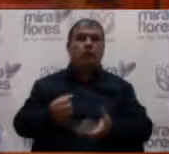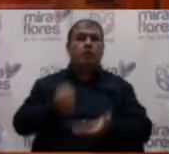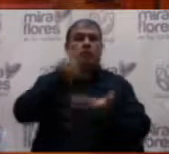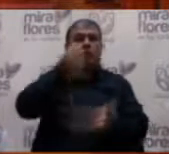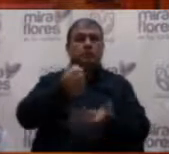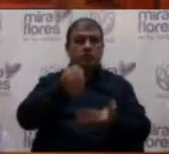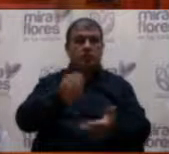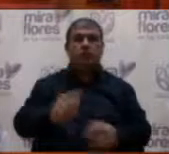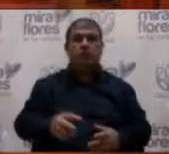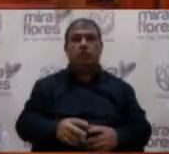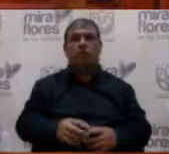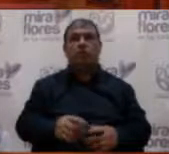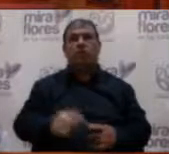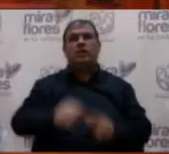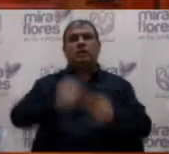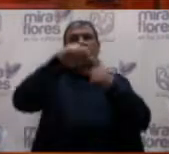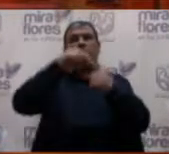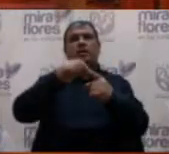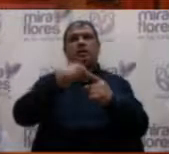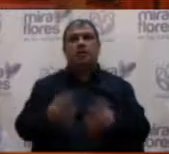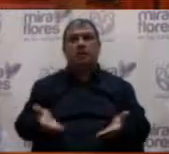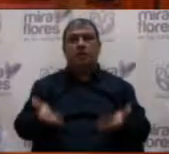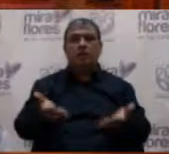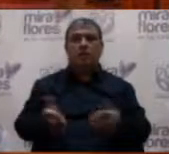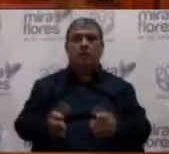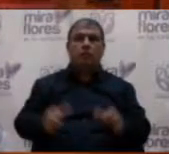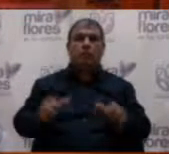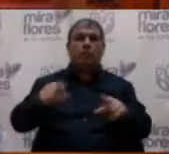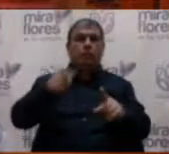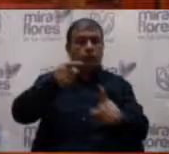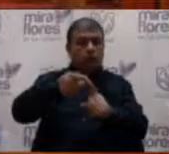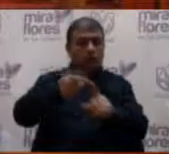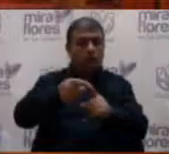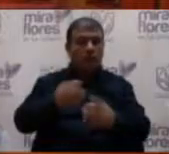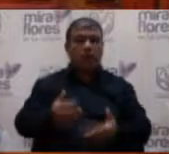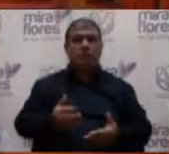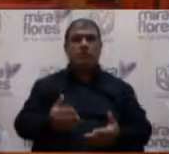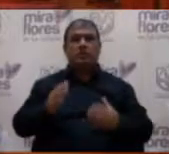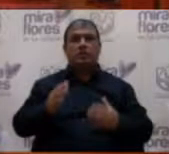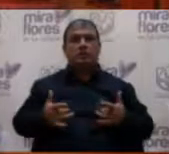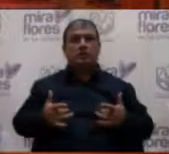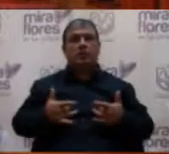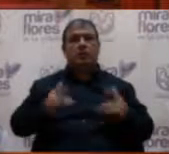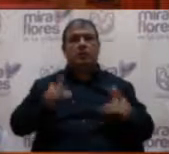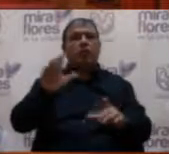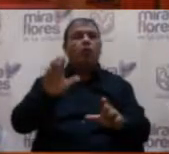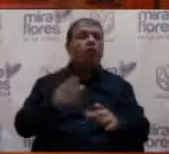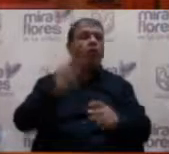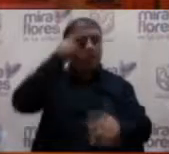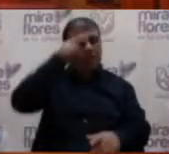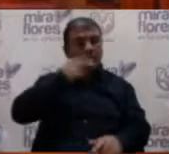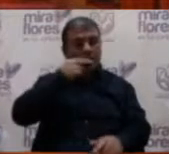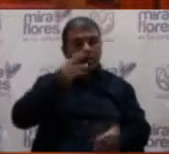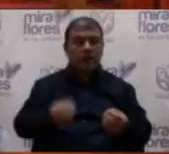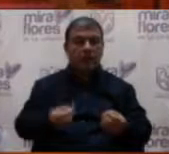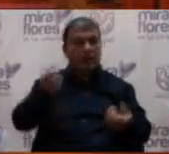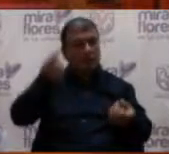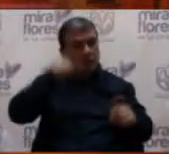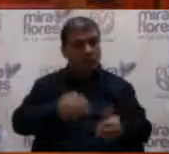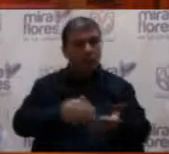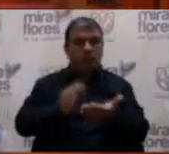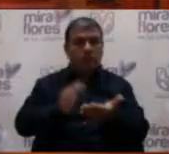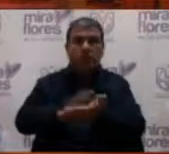subvención excepcional en atención a su naturaleza estrictamente humanitaria, de conformidad con las consideraciones expuestas en el presente